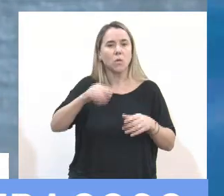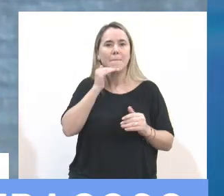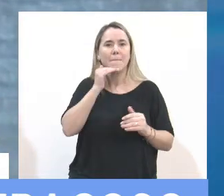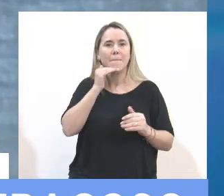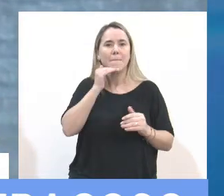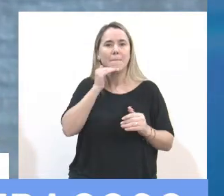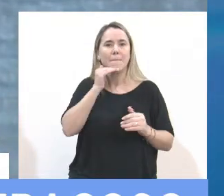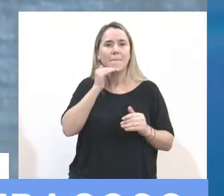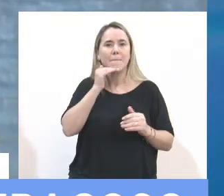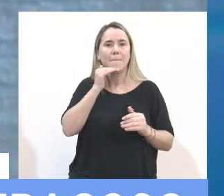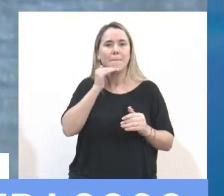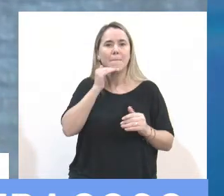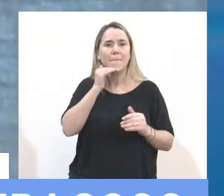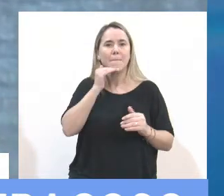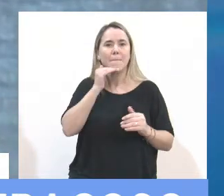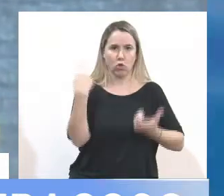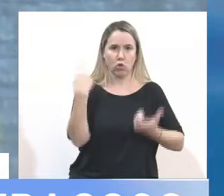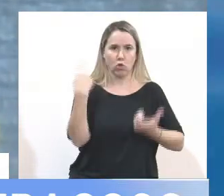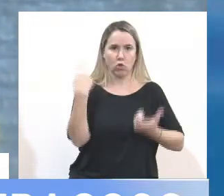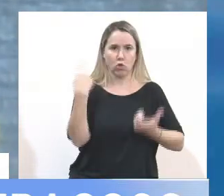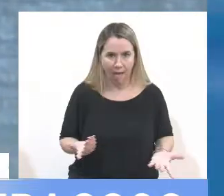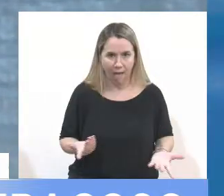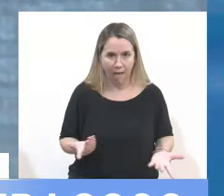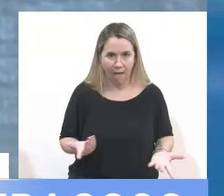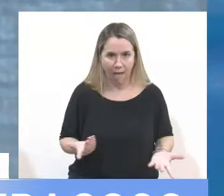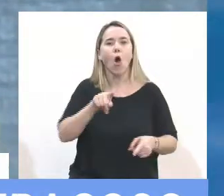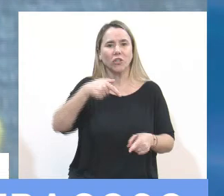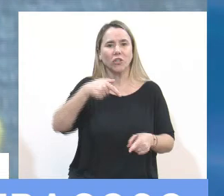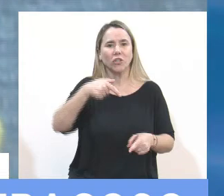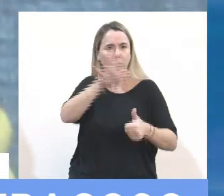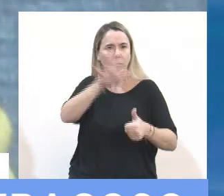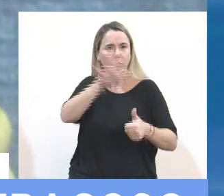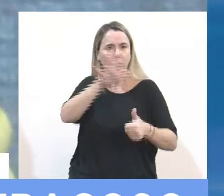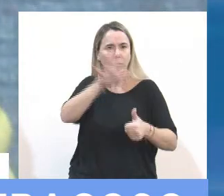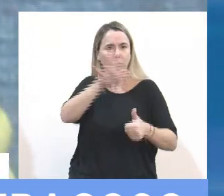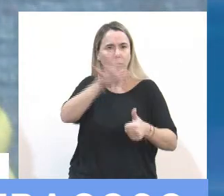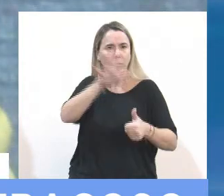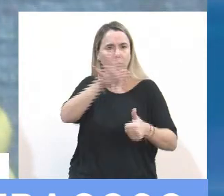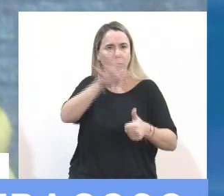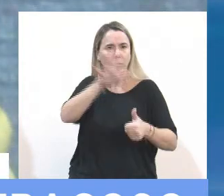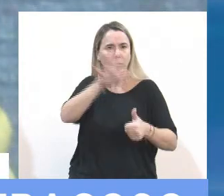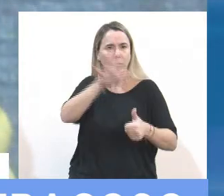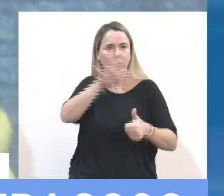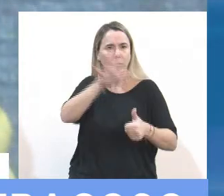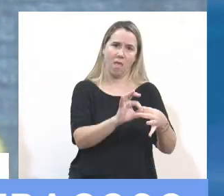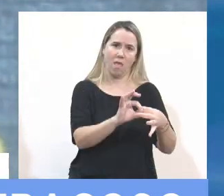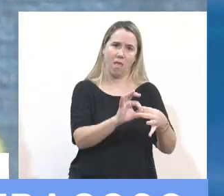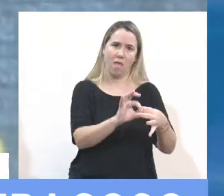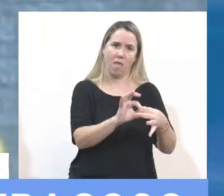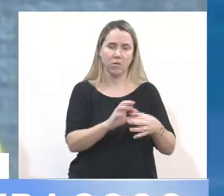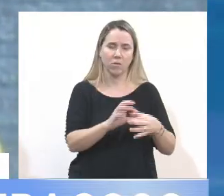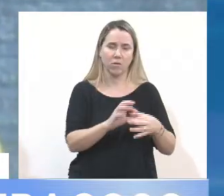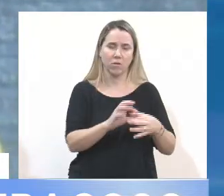que contundente a la sociedad de que contra este flagelo del grooming estamos todos unidos para combatirlo y